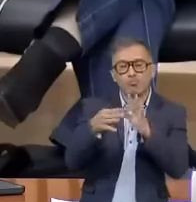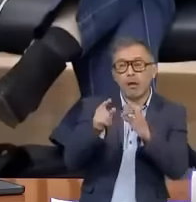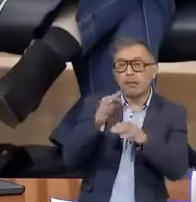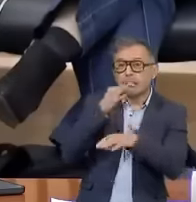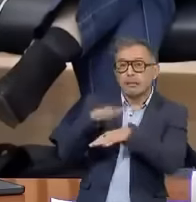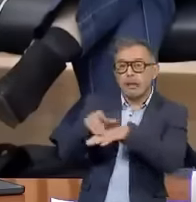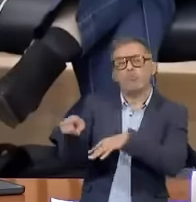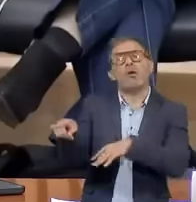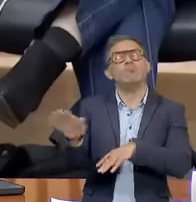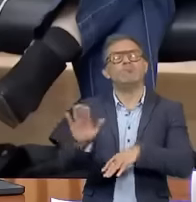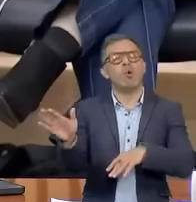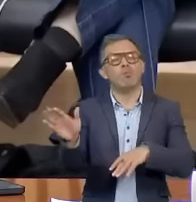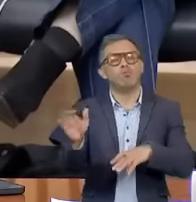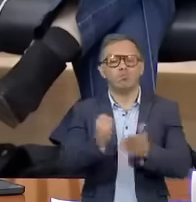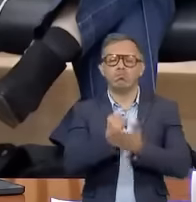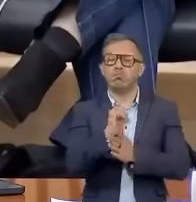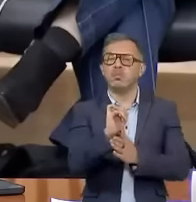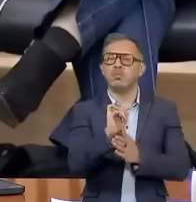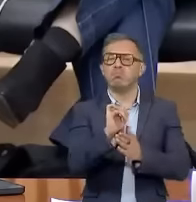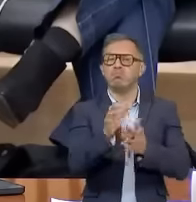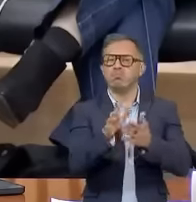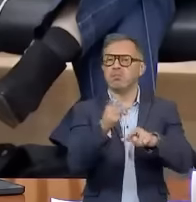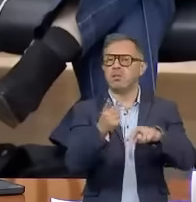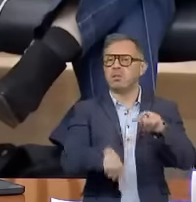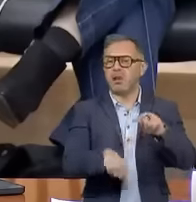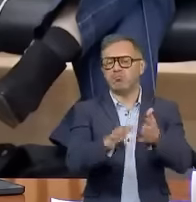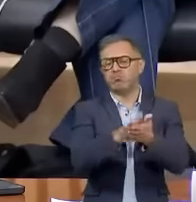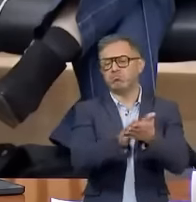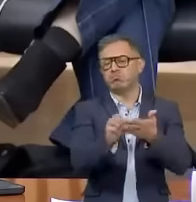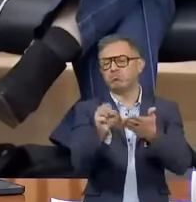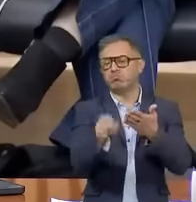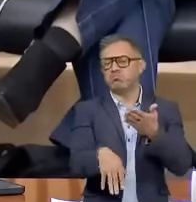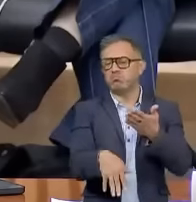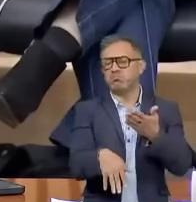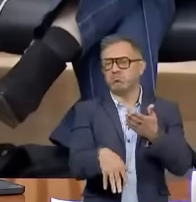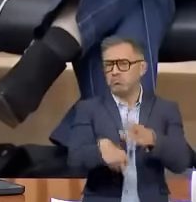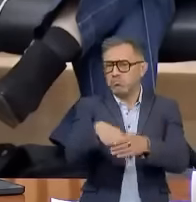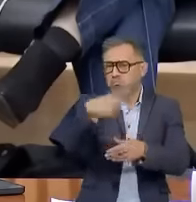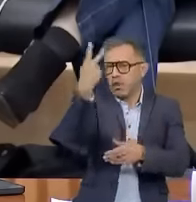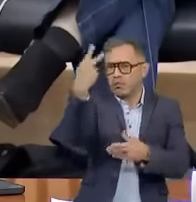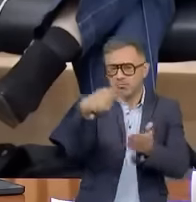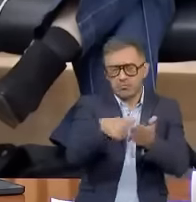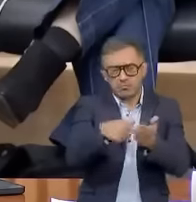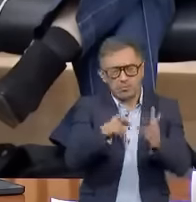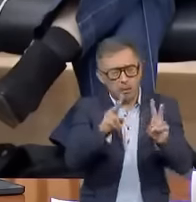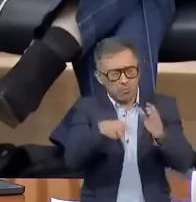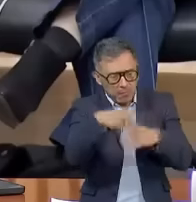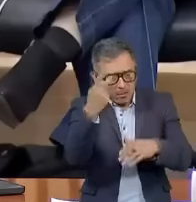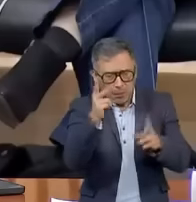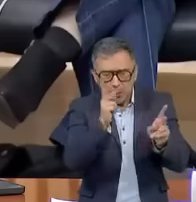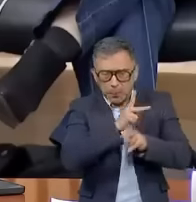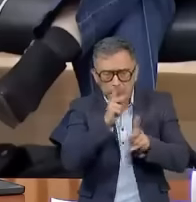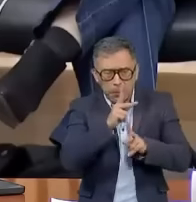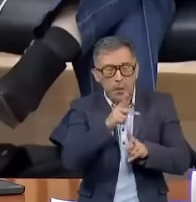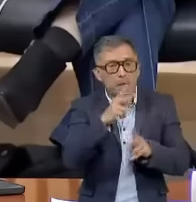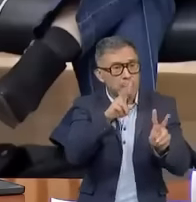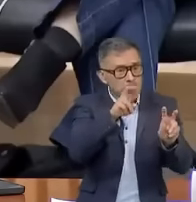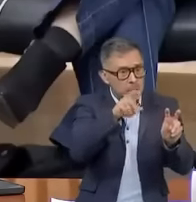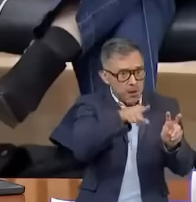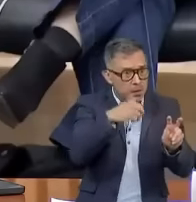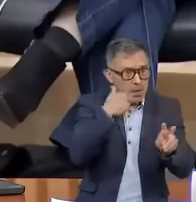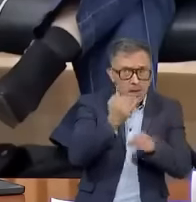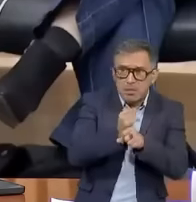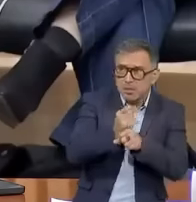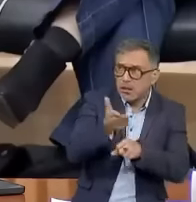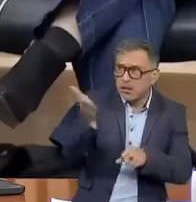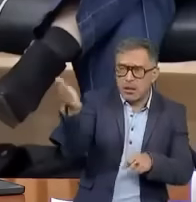publicación este lo cual en una parte queda sin materia que se investigue lo que se tenga que investigar nosotros no tenemos